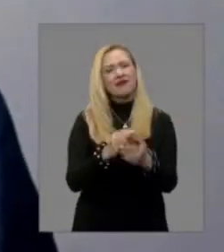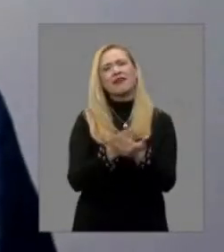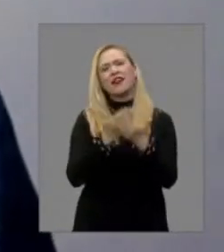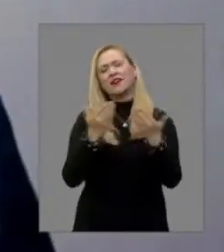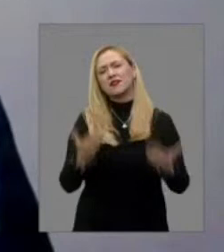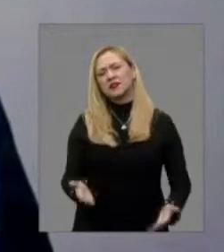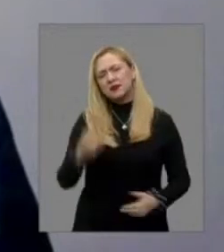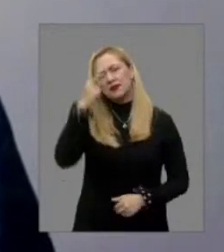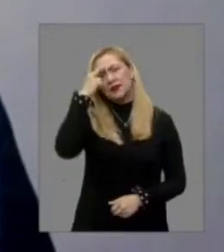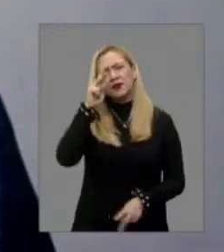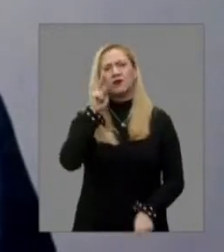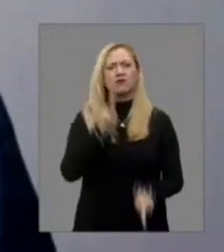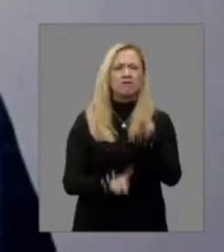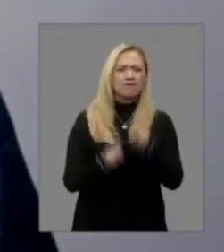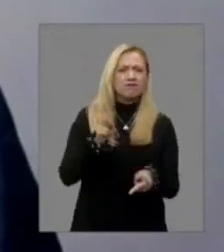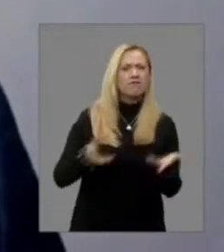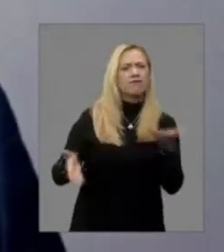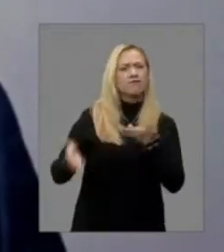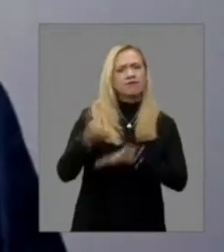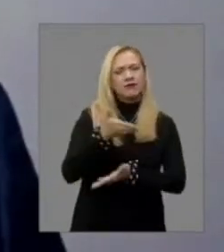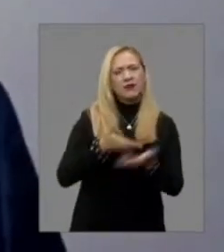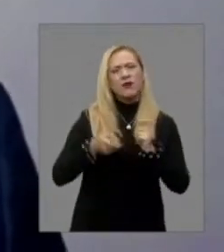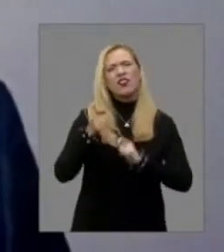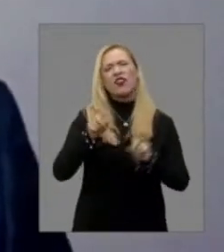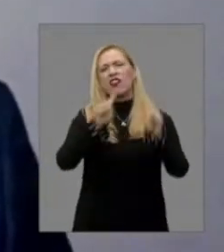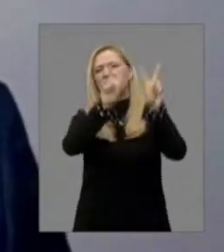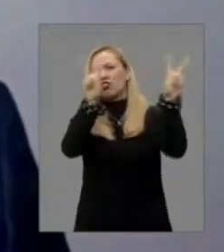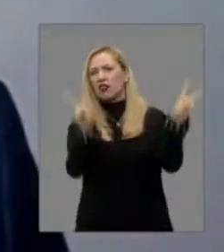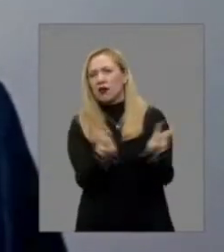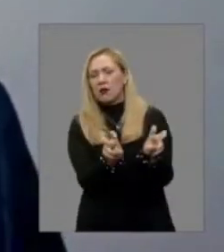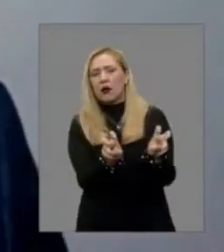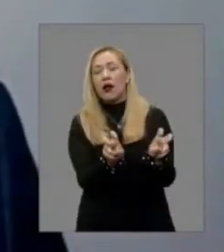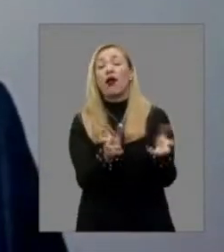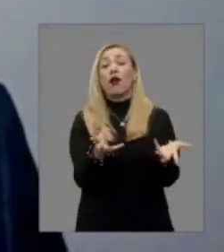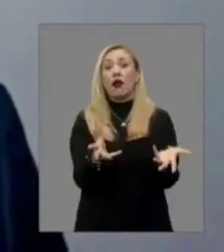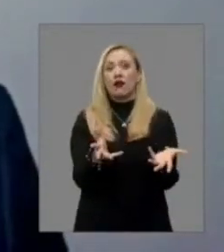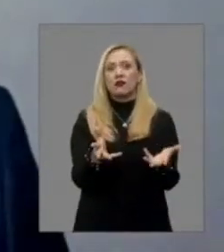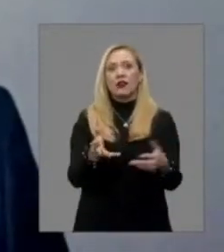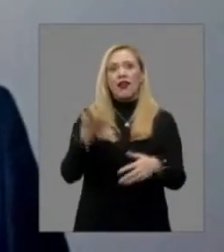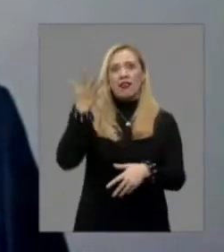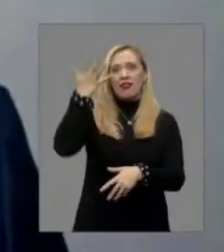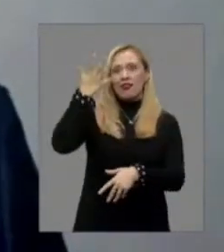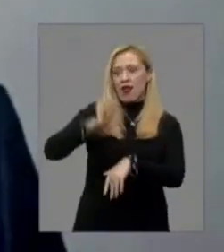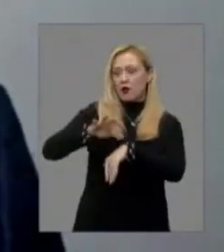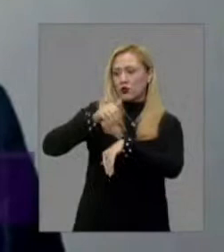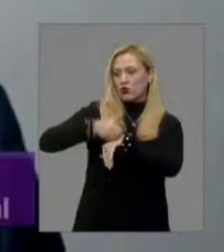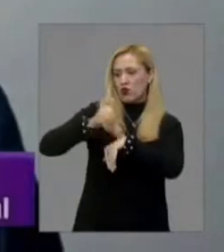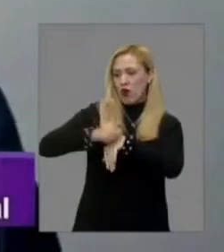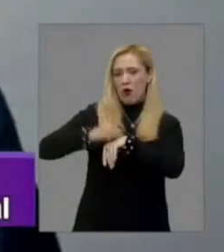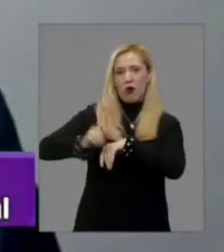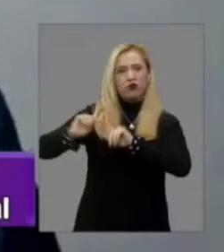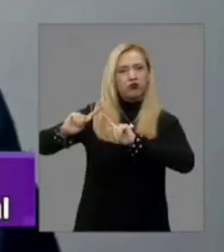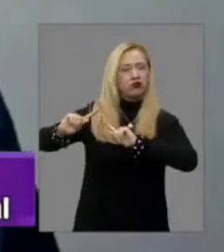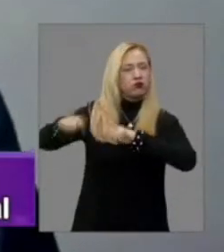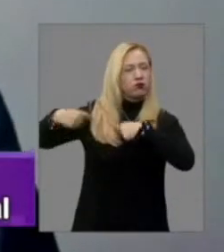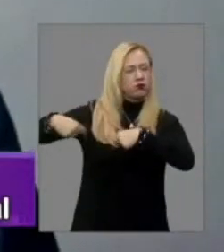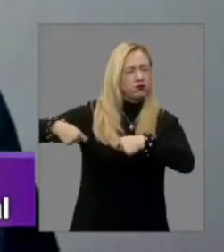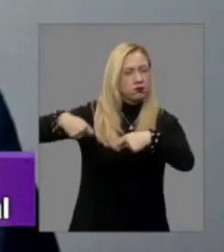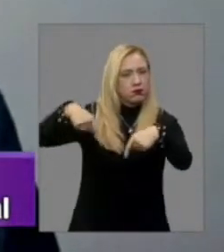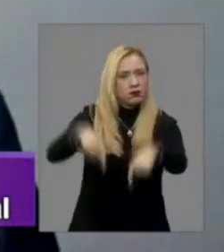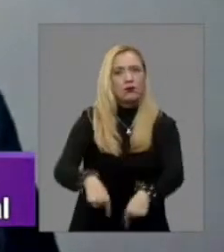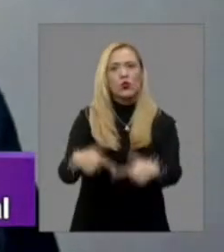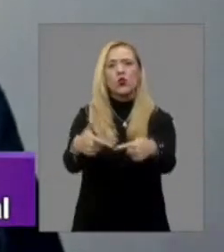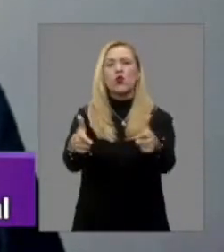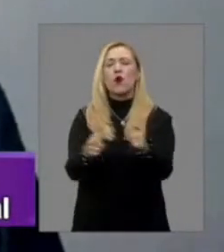del conversatorio correspondiente con el tema La décima época en la jurisprudencia de la Suprema Corte de Justicia